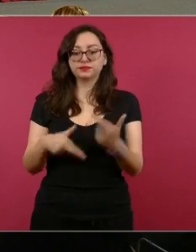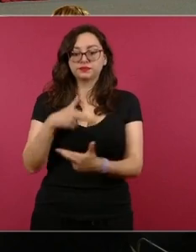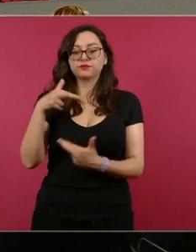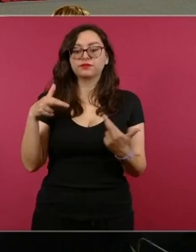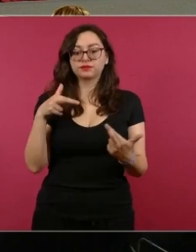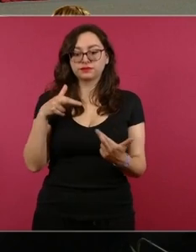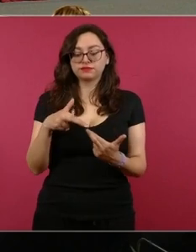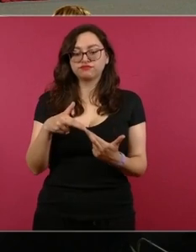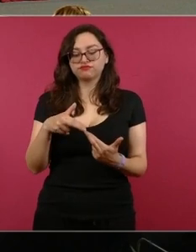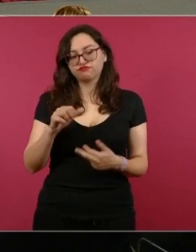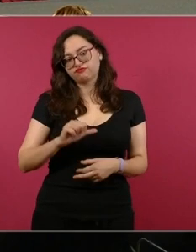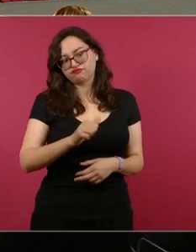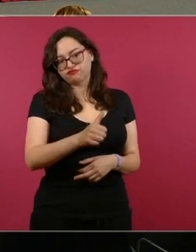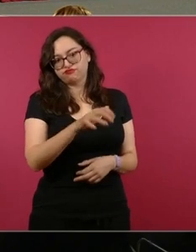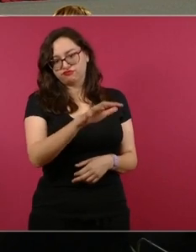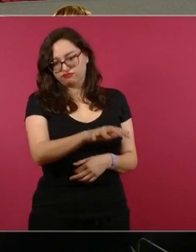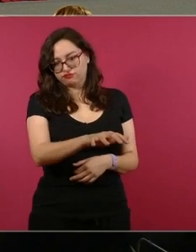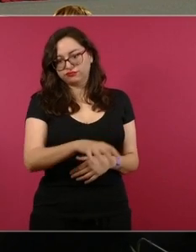Sabinas, Coahuila.